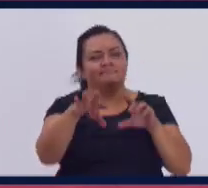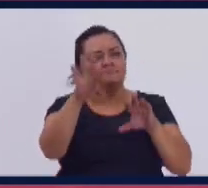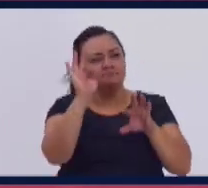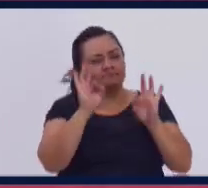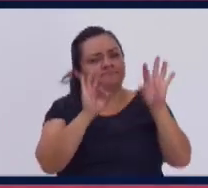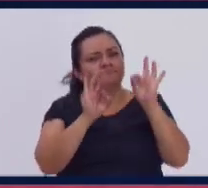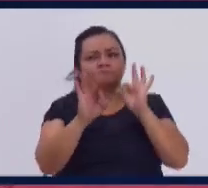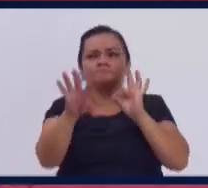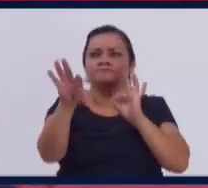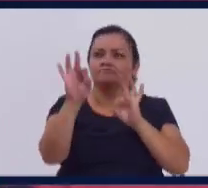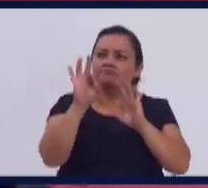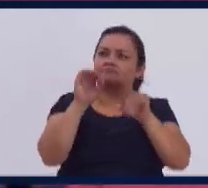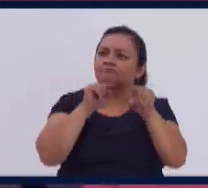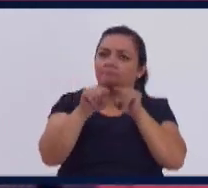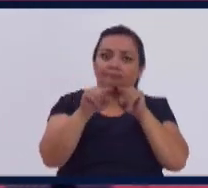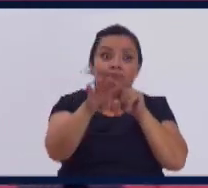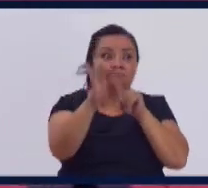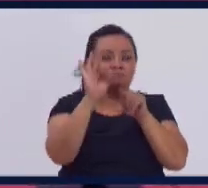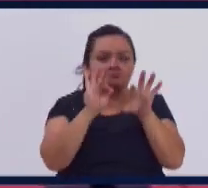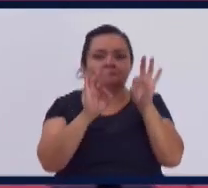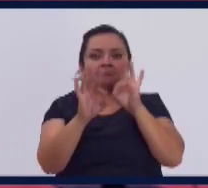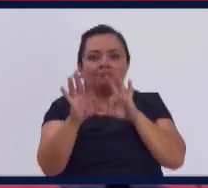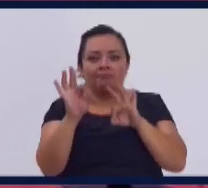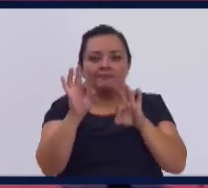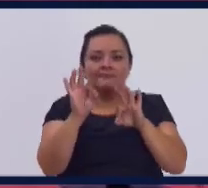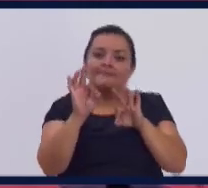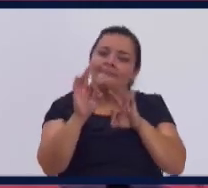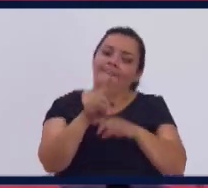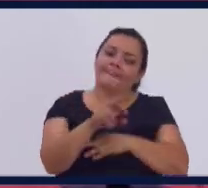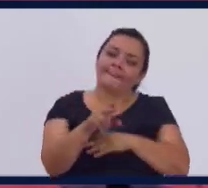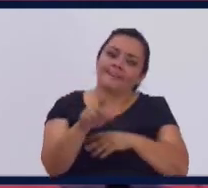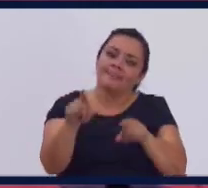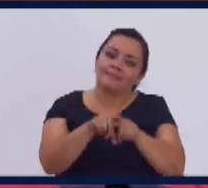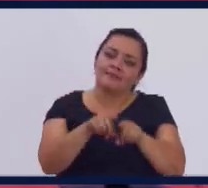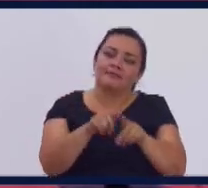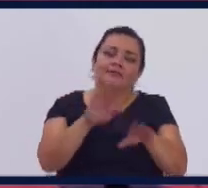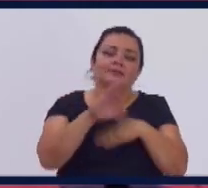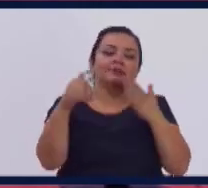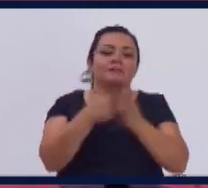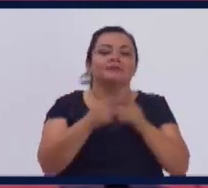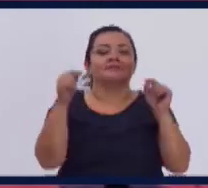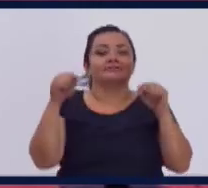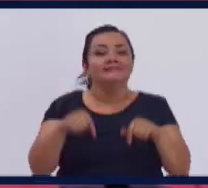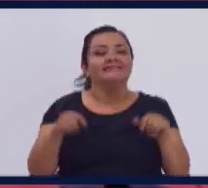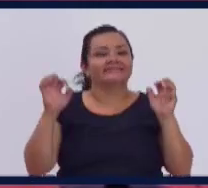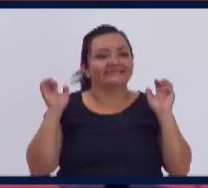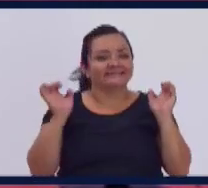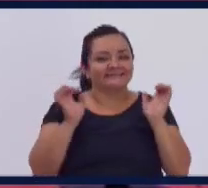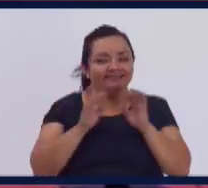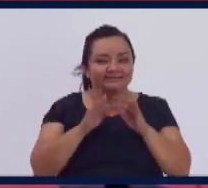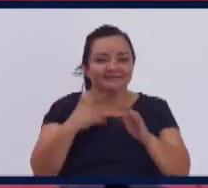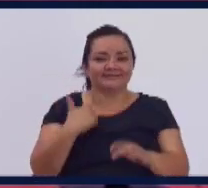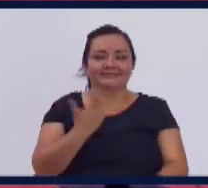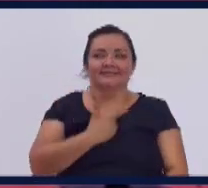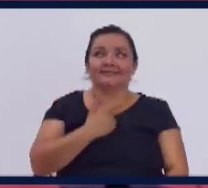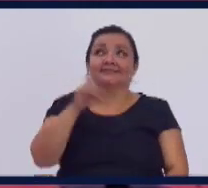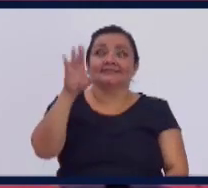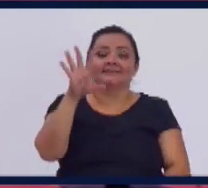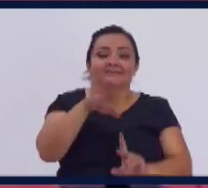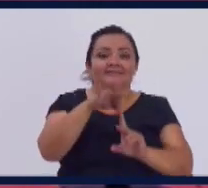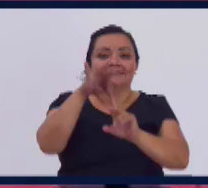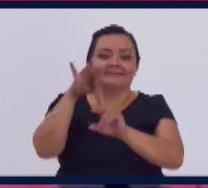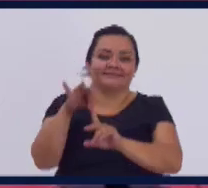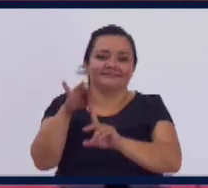dice fulano, sutano, fulano. Amigo y hermano, todos los que aquí estamos reunidos hemos sido por Dios